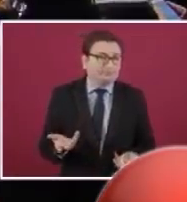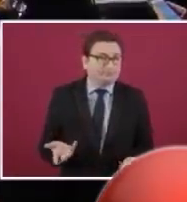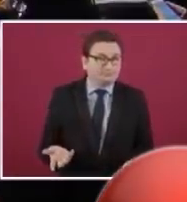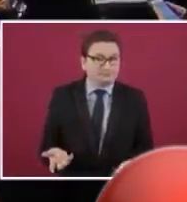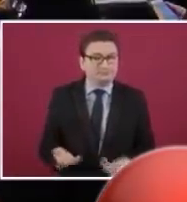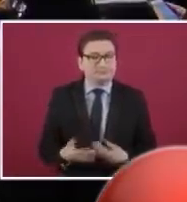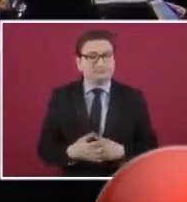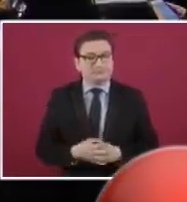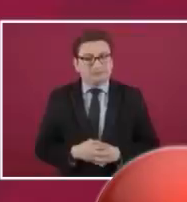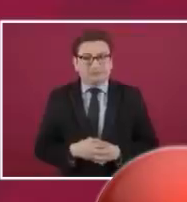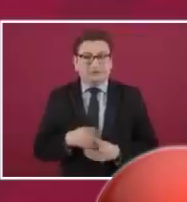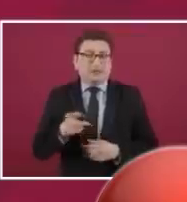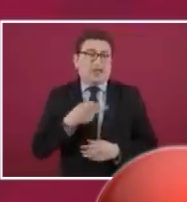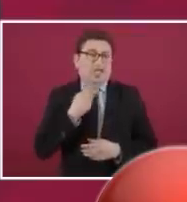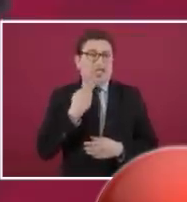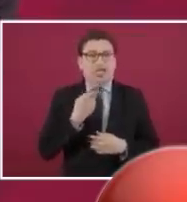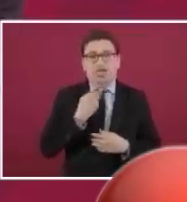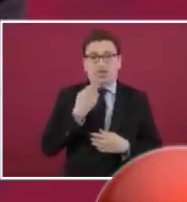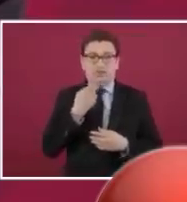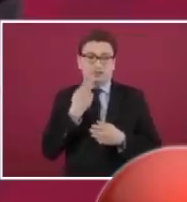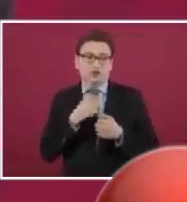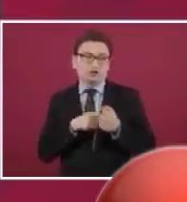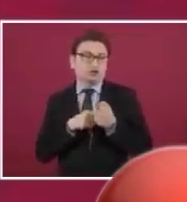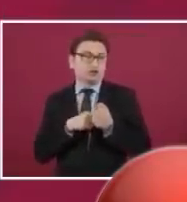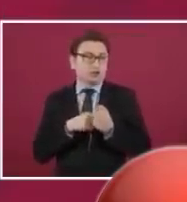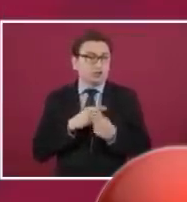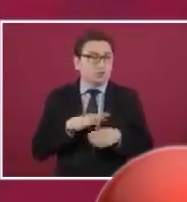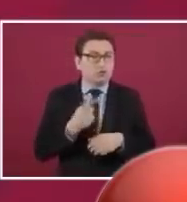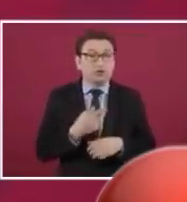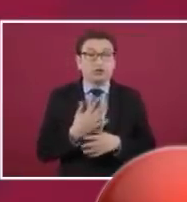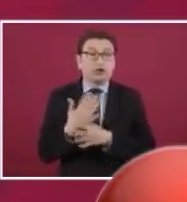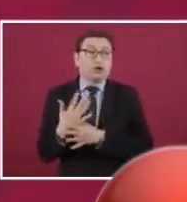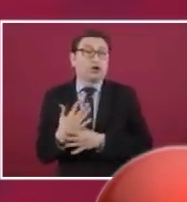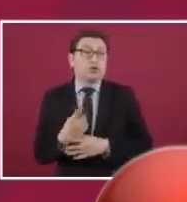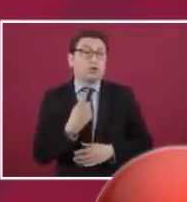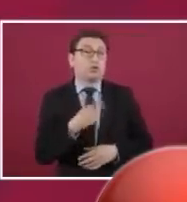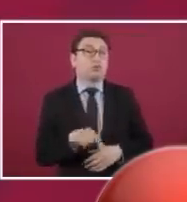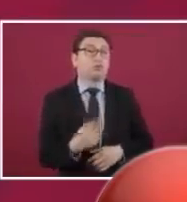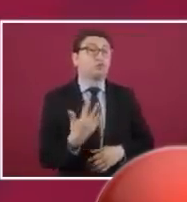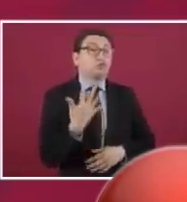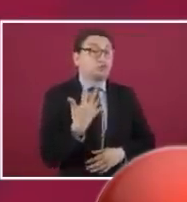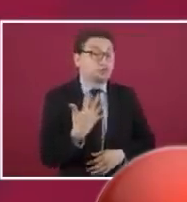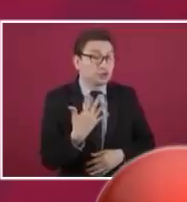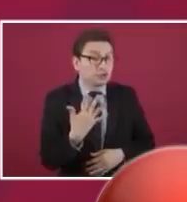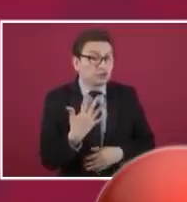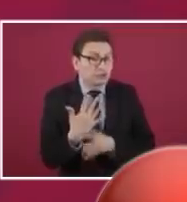Y doble discurso, porque por un lado dicen 1.5